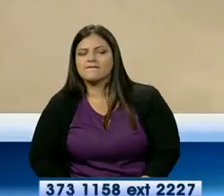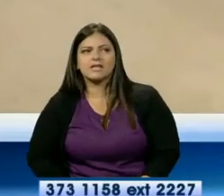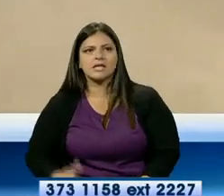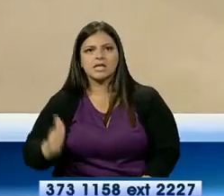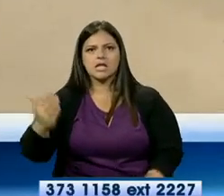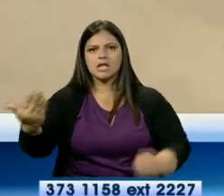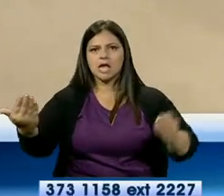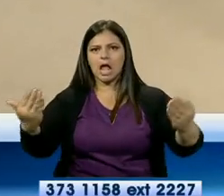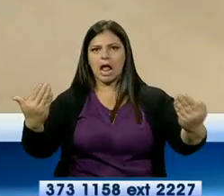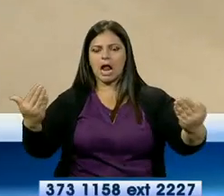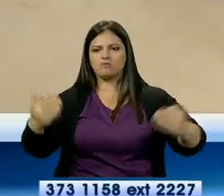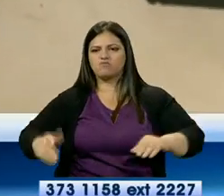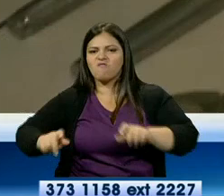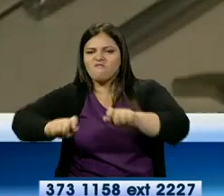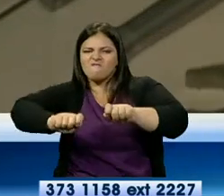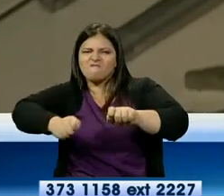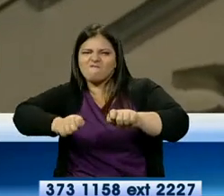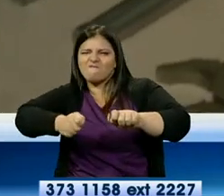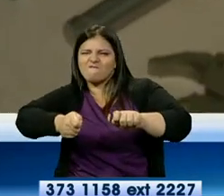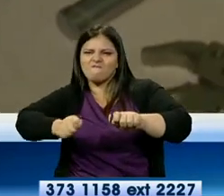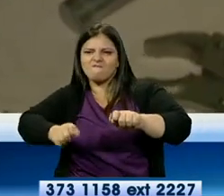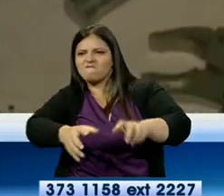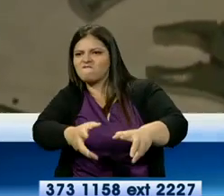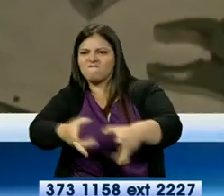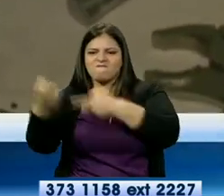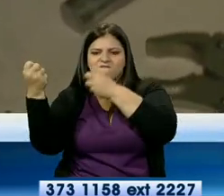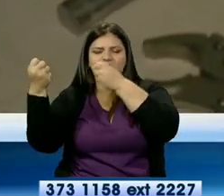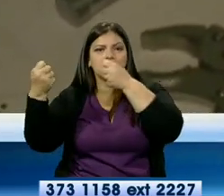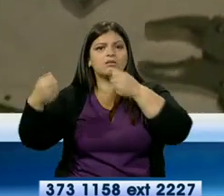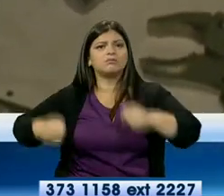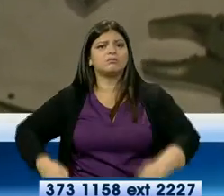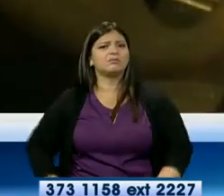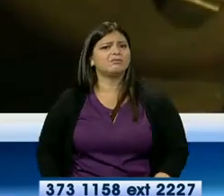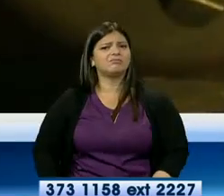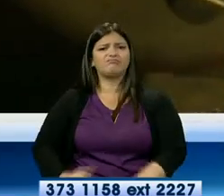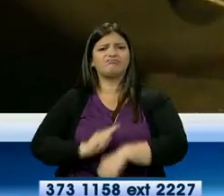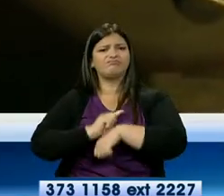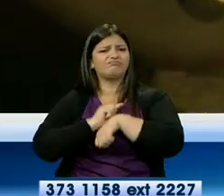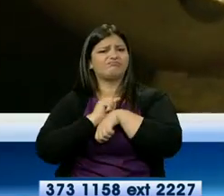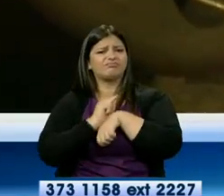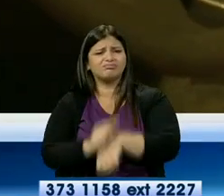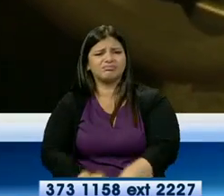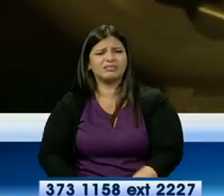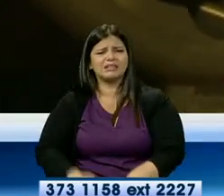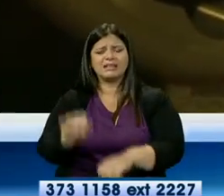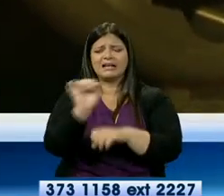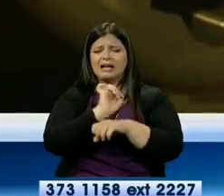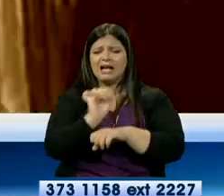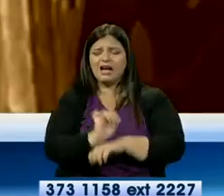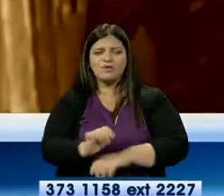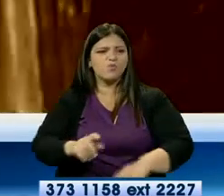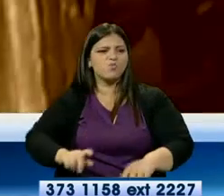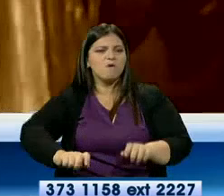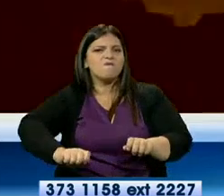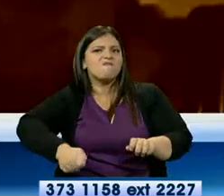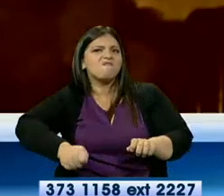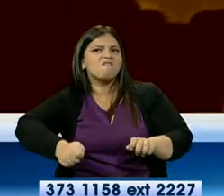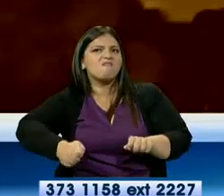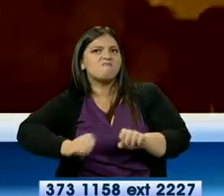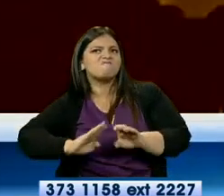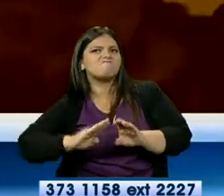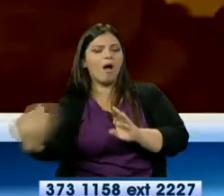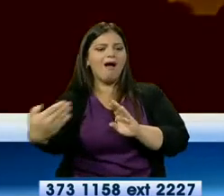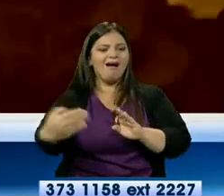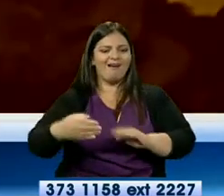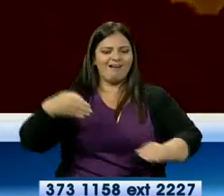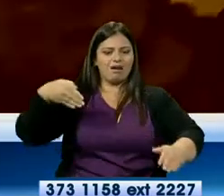con las seguridades de puertas y en cuestión de minutos apoderarse de memorias, radios y otros repuestos de vehículos de fácil comercialización